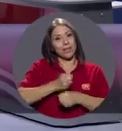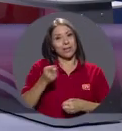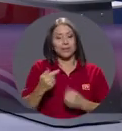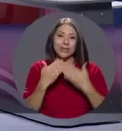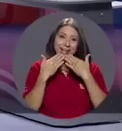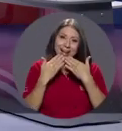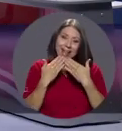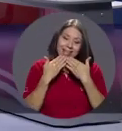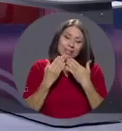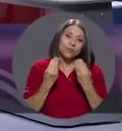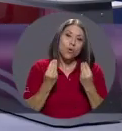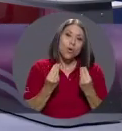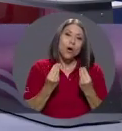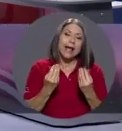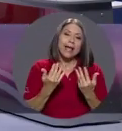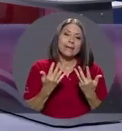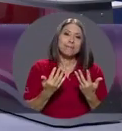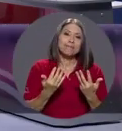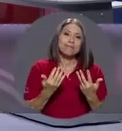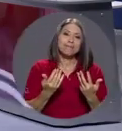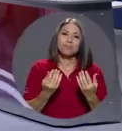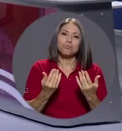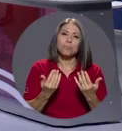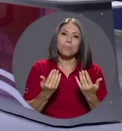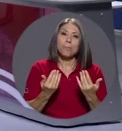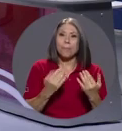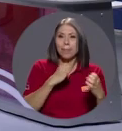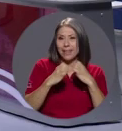trabajando. Le agradezco, bueno, en las